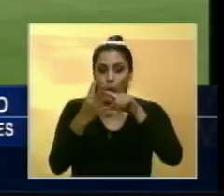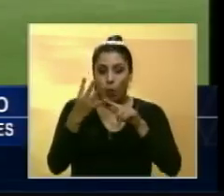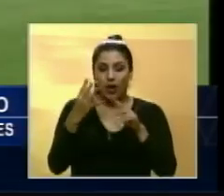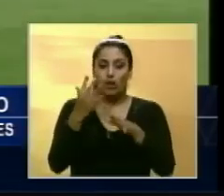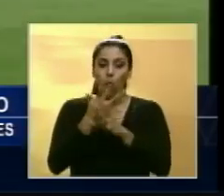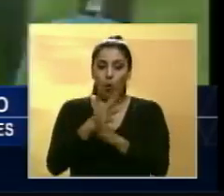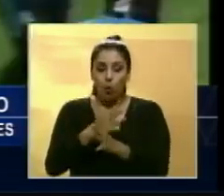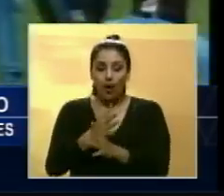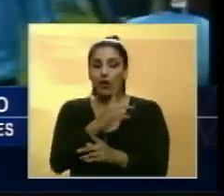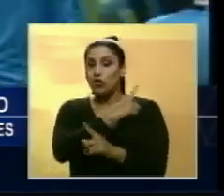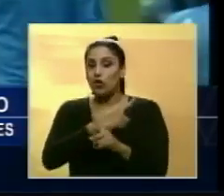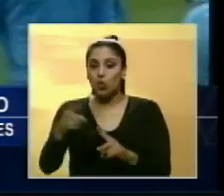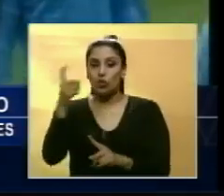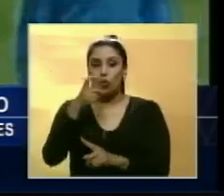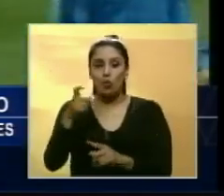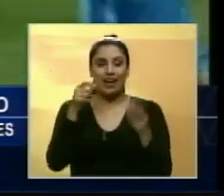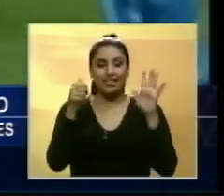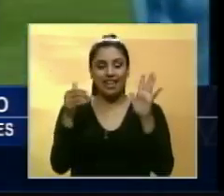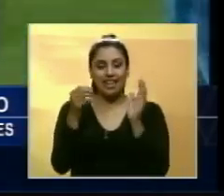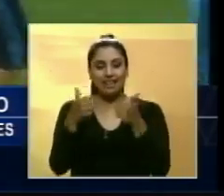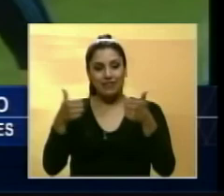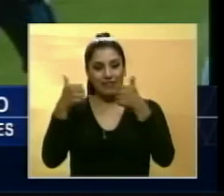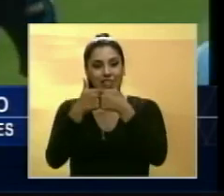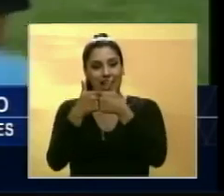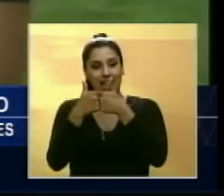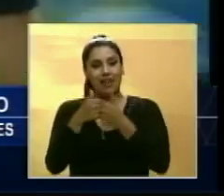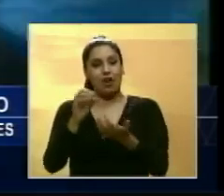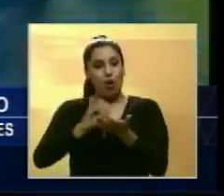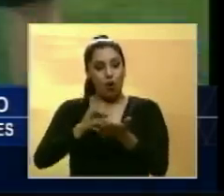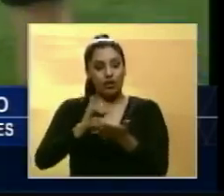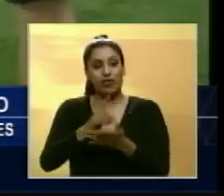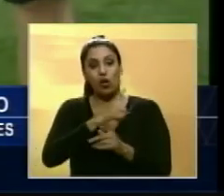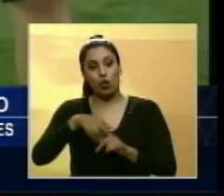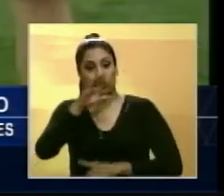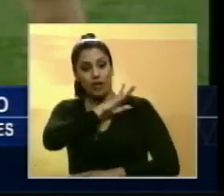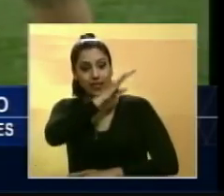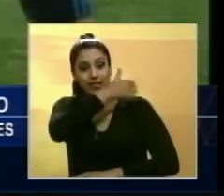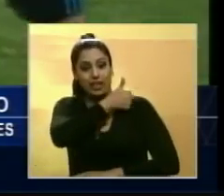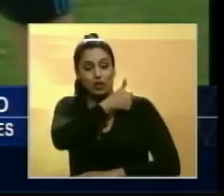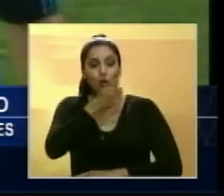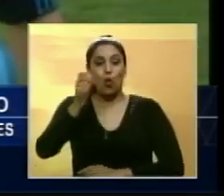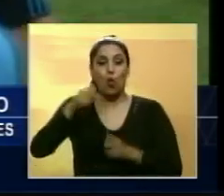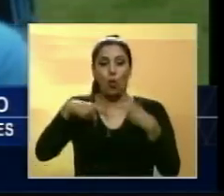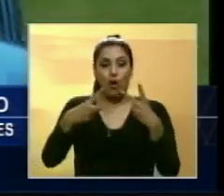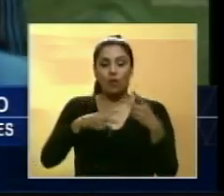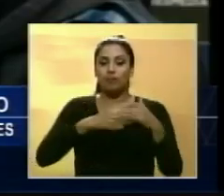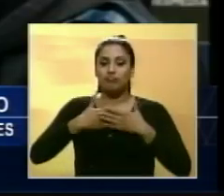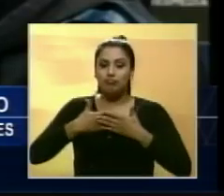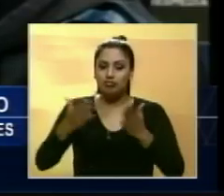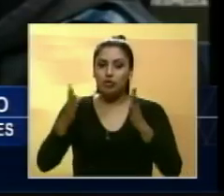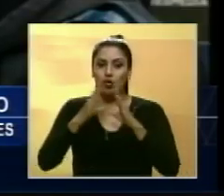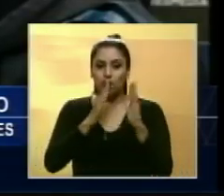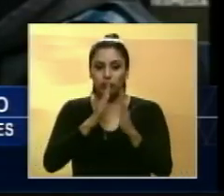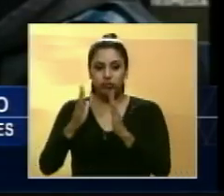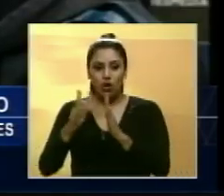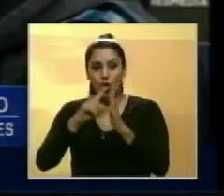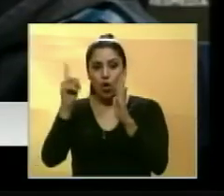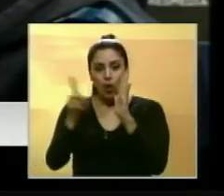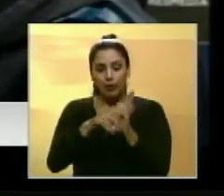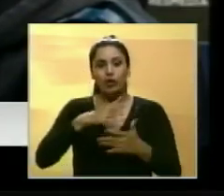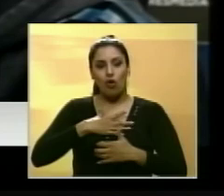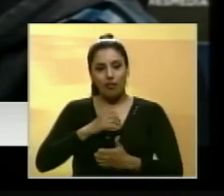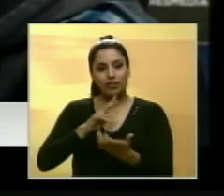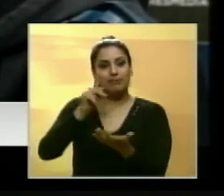esta temporada y buscan su 6ª semifinal consecutiva. El director técnico Zinedine Zidane tendrá a disposición toda la plantilla completa y confía